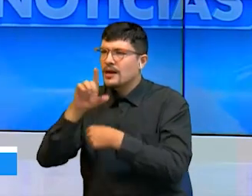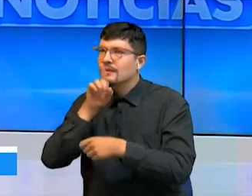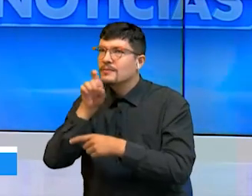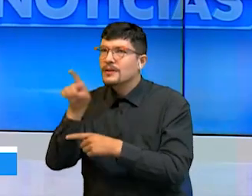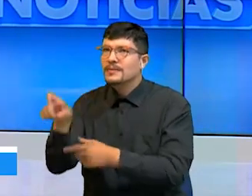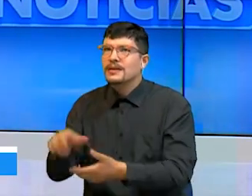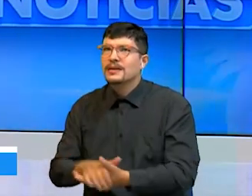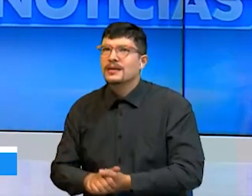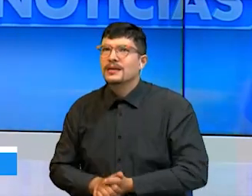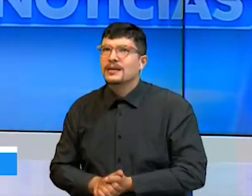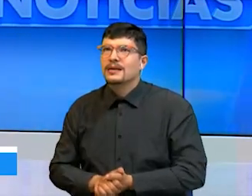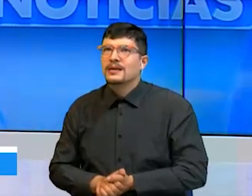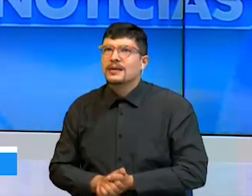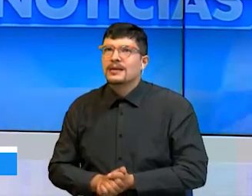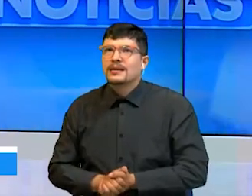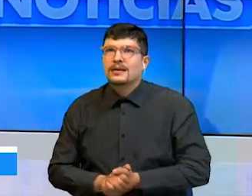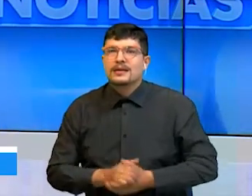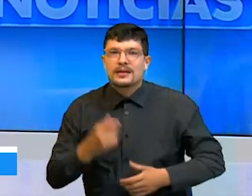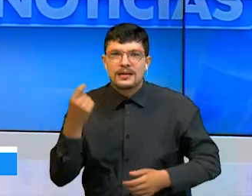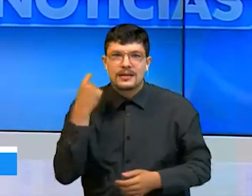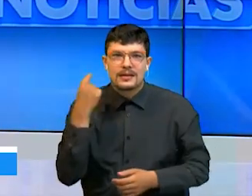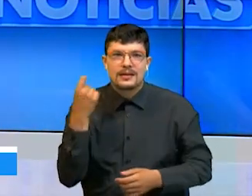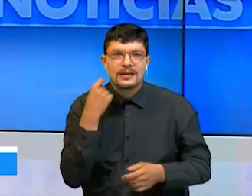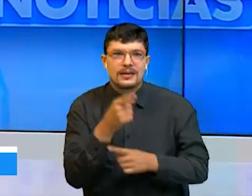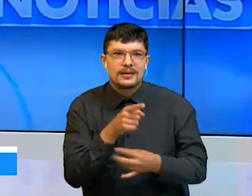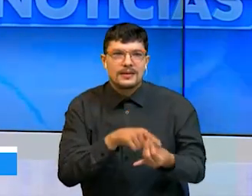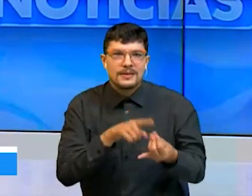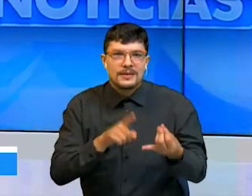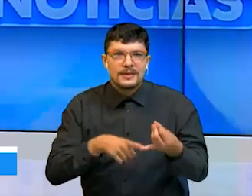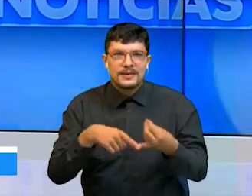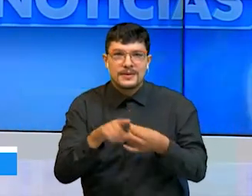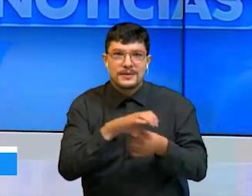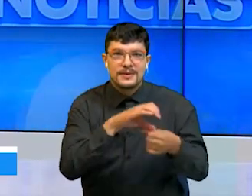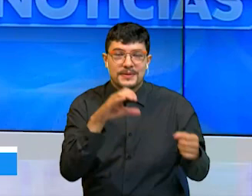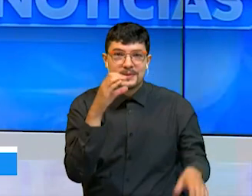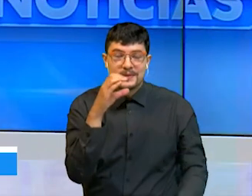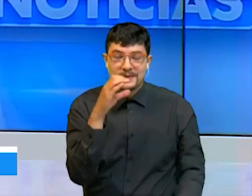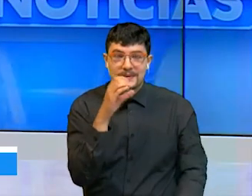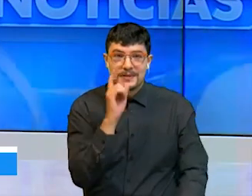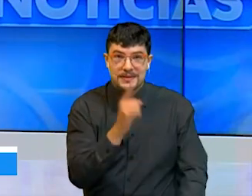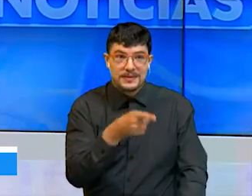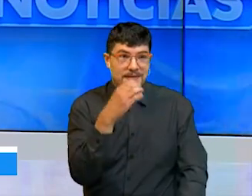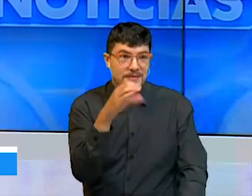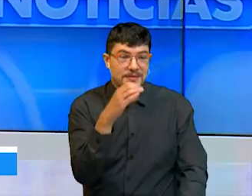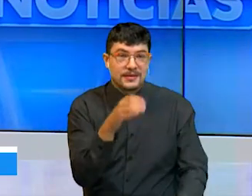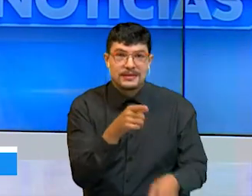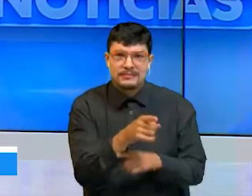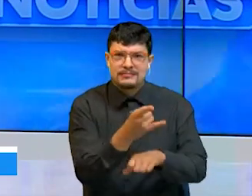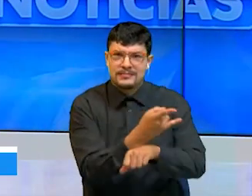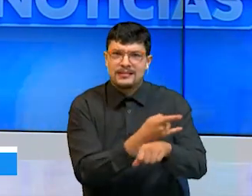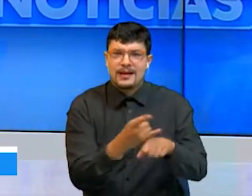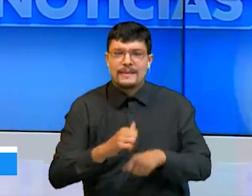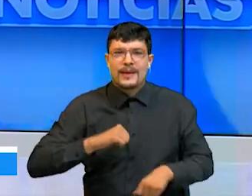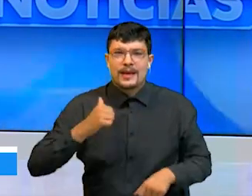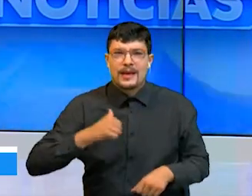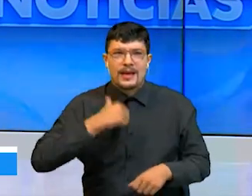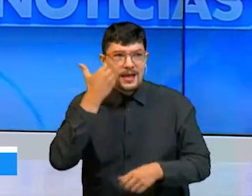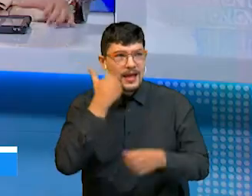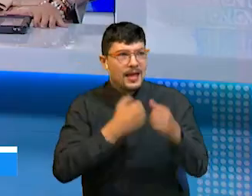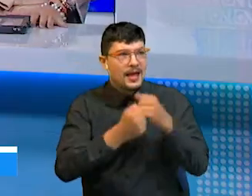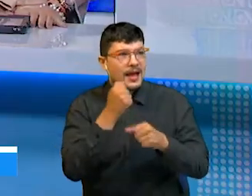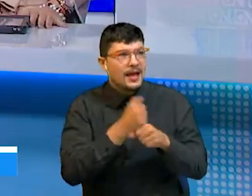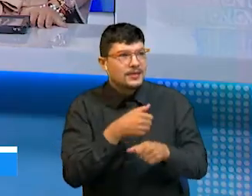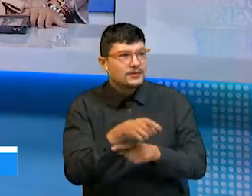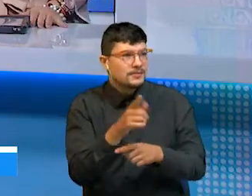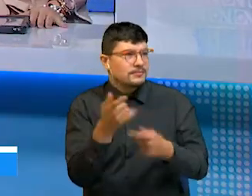El más reciente caso que se presentó en Cúcuta sobre la posibilidad de utilización de menores de edad para la prostitución encendió las alarmas de